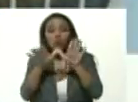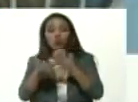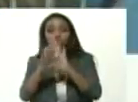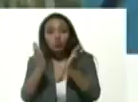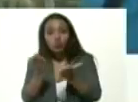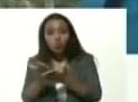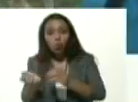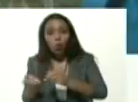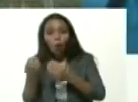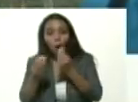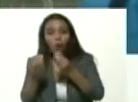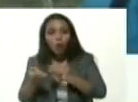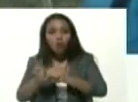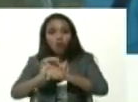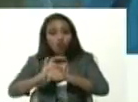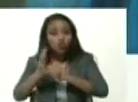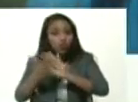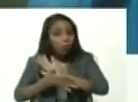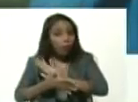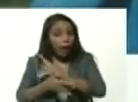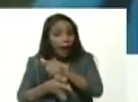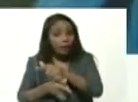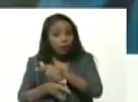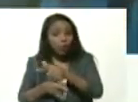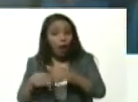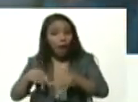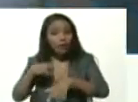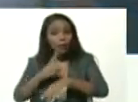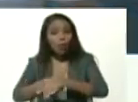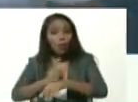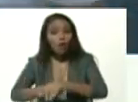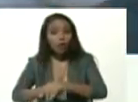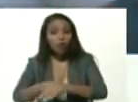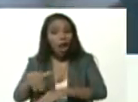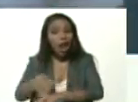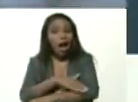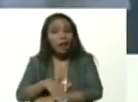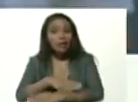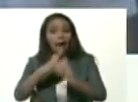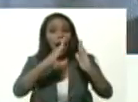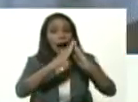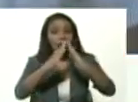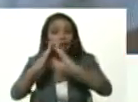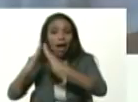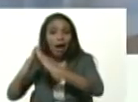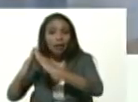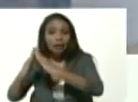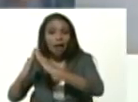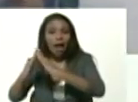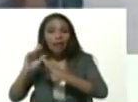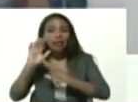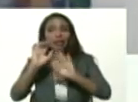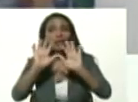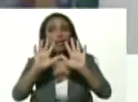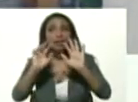coronavirus. Tenemos en este momento en la calle, casa por casa,